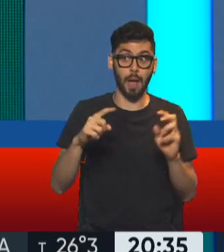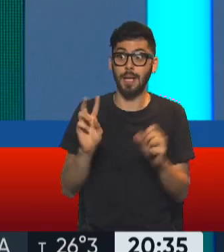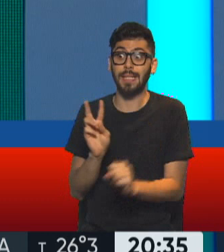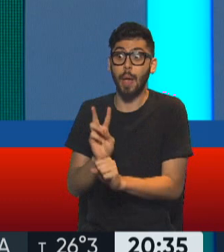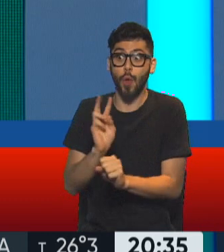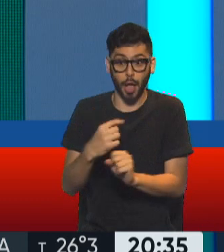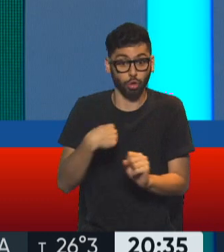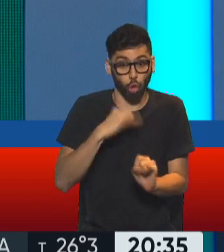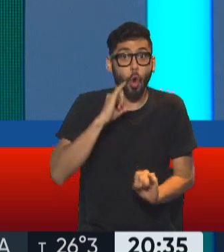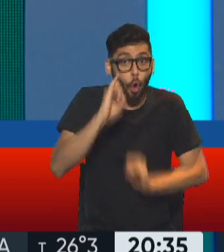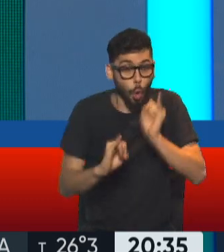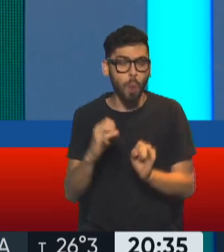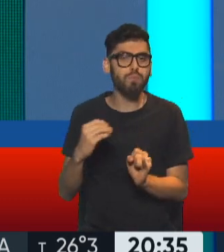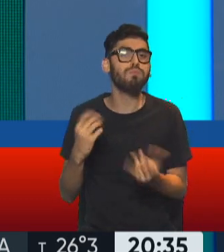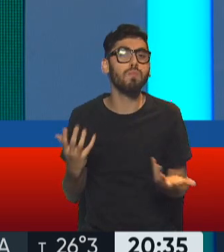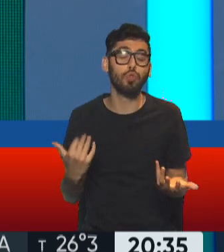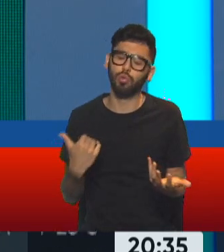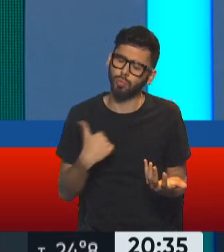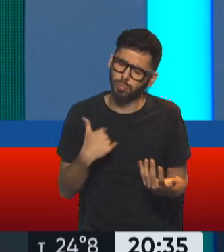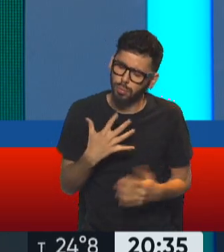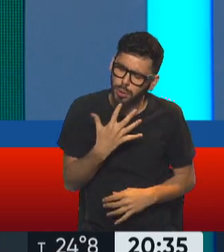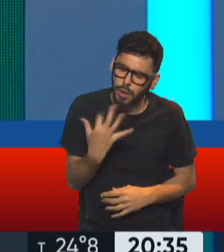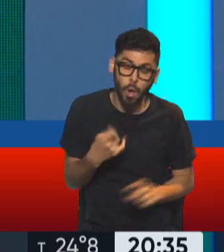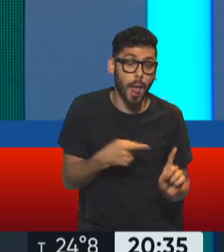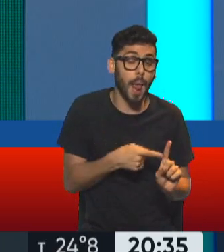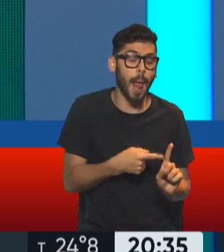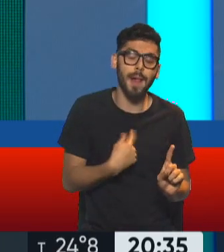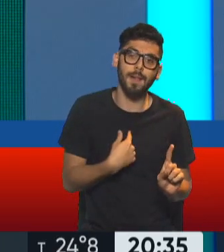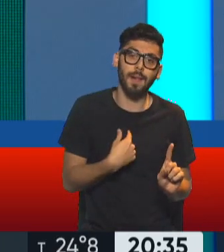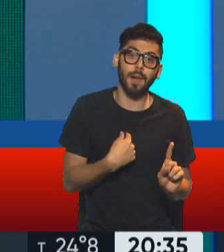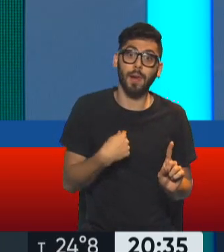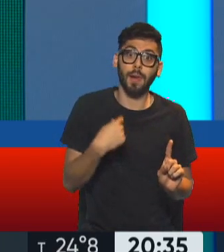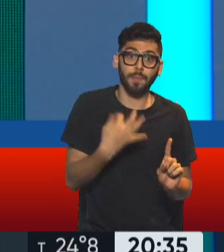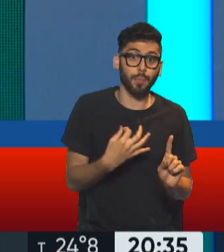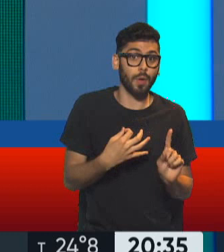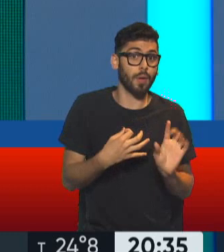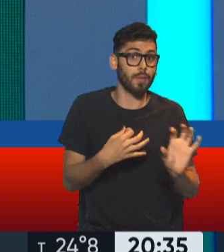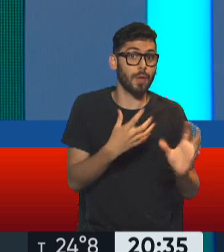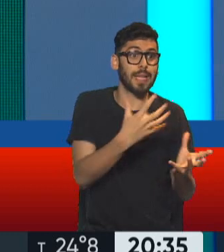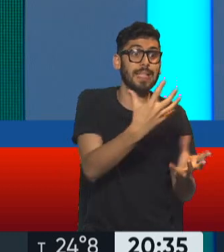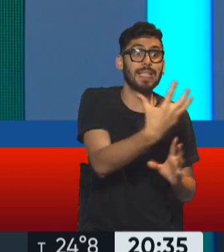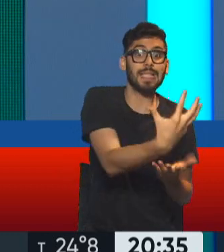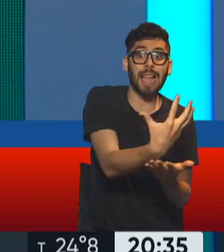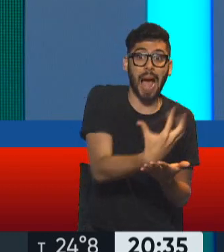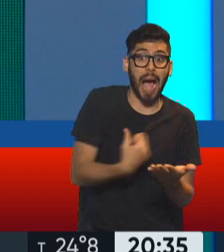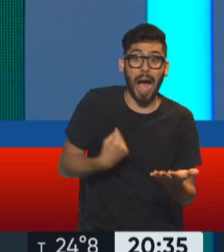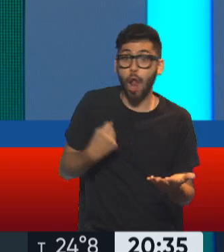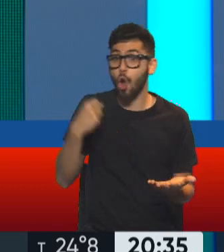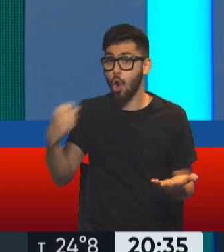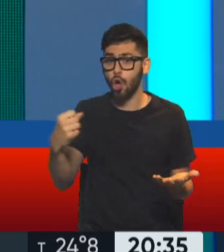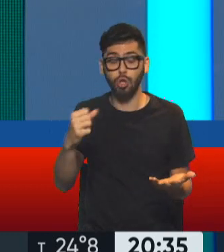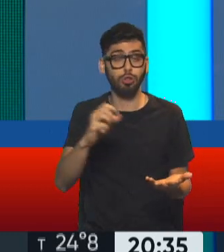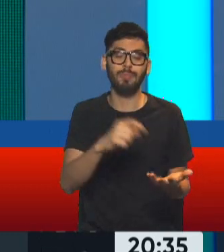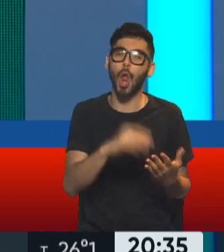seguridad, lo hago porque estoy convencida de que Santilli no se anima a decir, le sacaron a una jurisdicción. Dice, no, el presidente y el